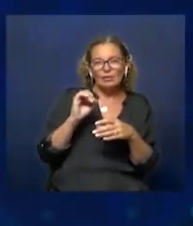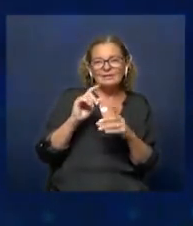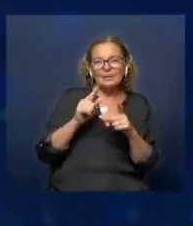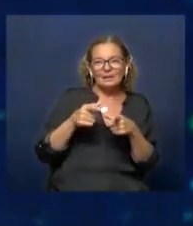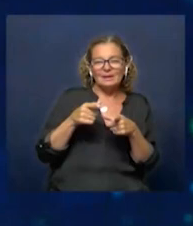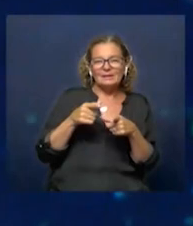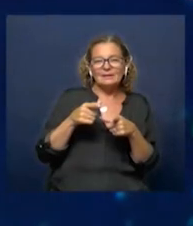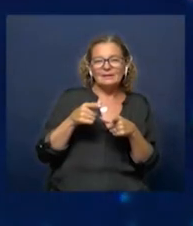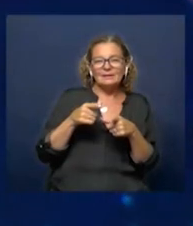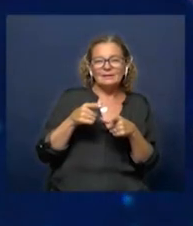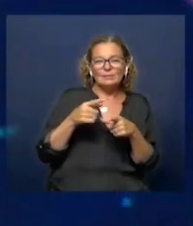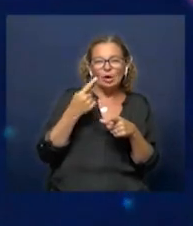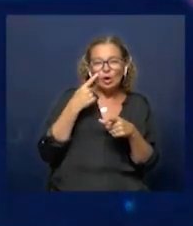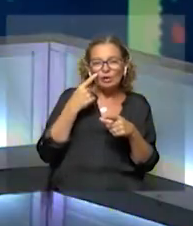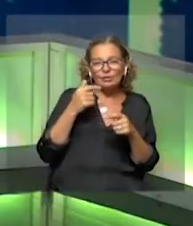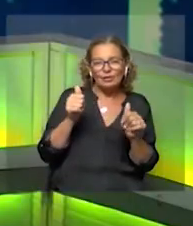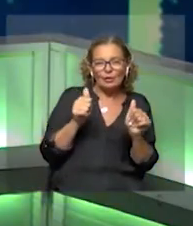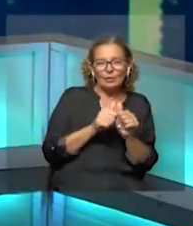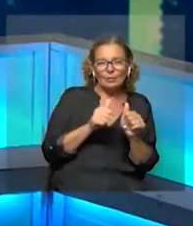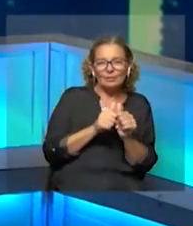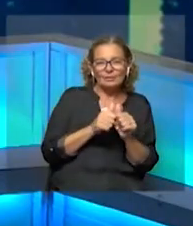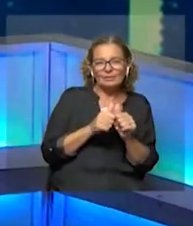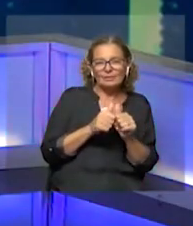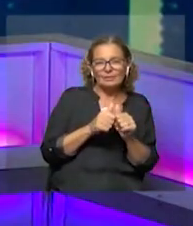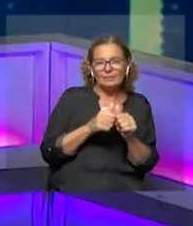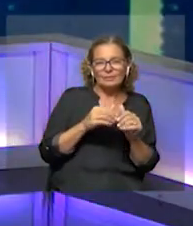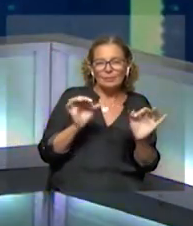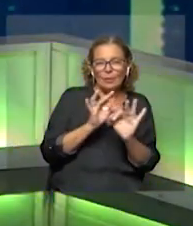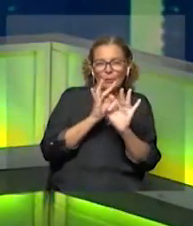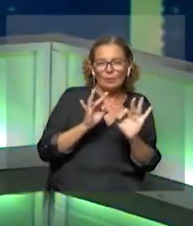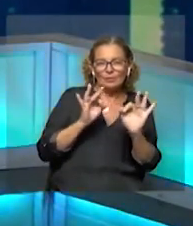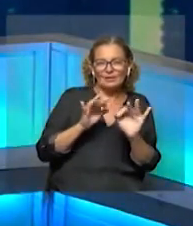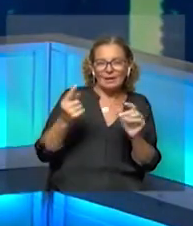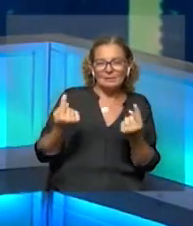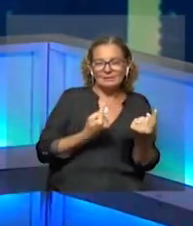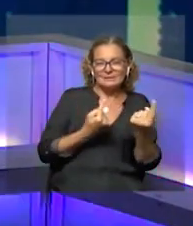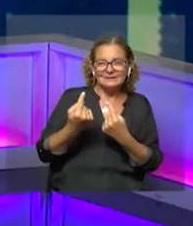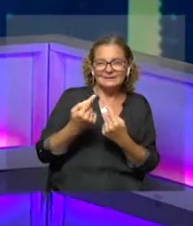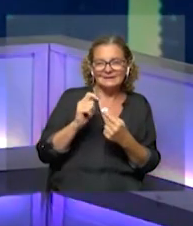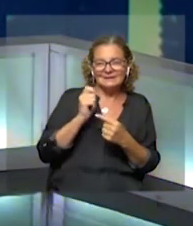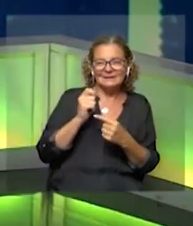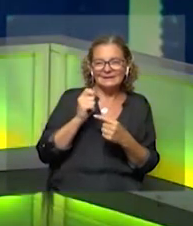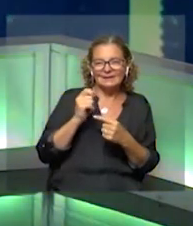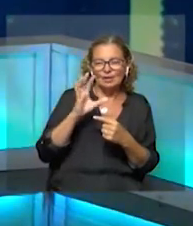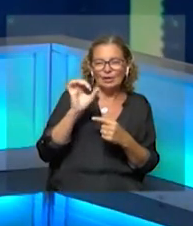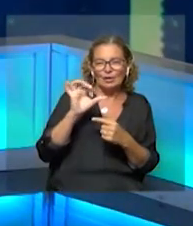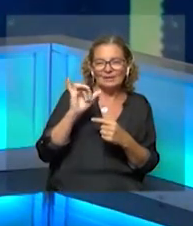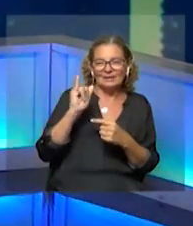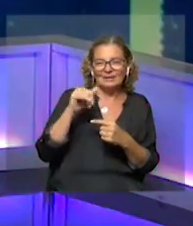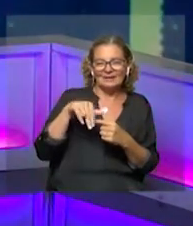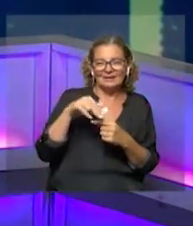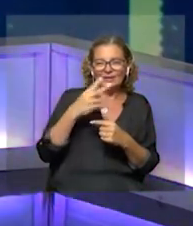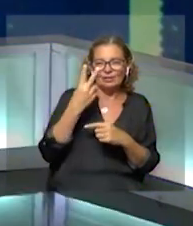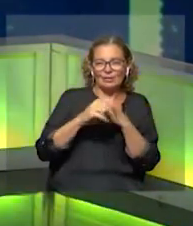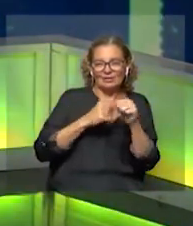y ahí Nico belleza me conectó con franquito y músicos Y quién dirá Que estaremos haciendo un cosquín dos años después